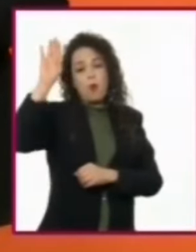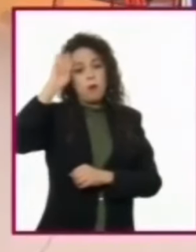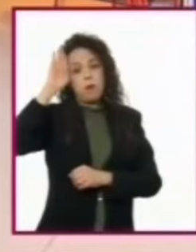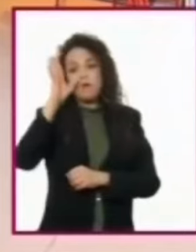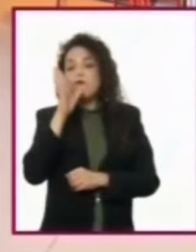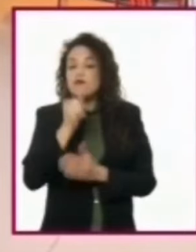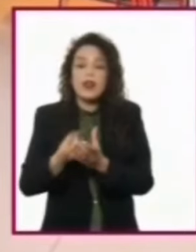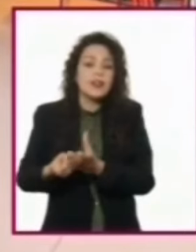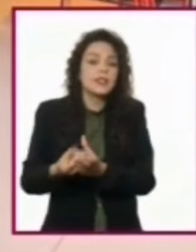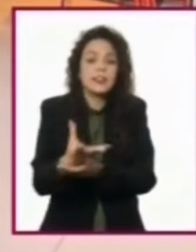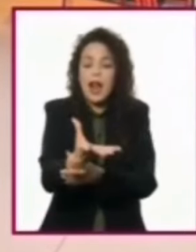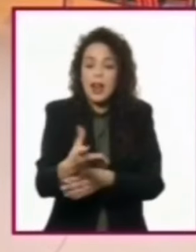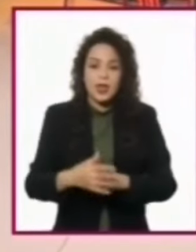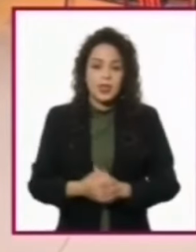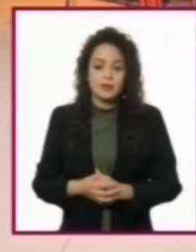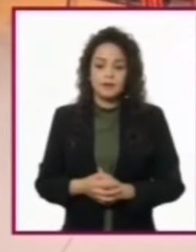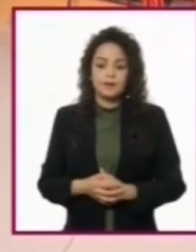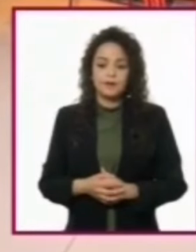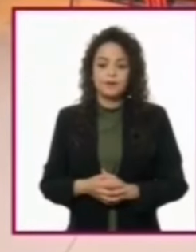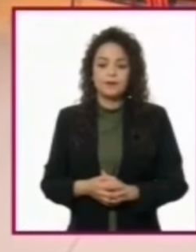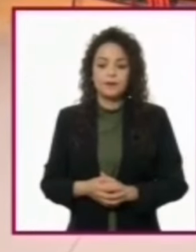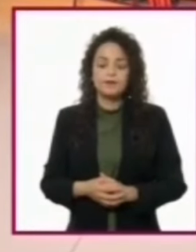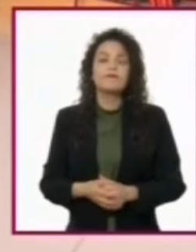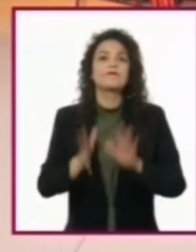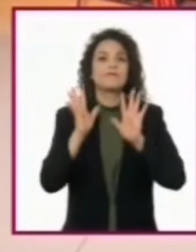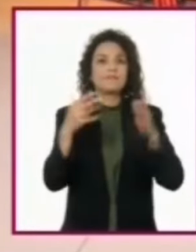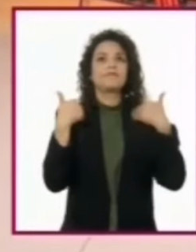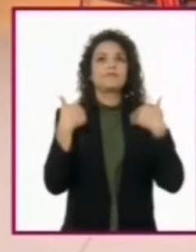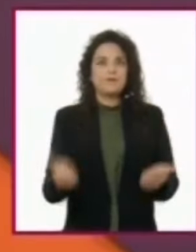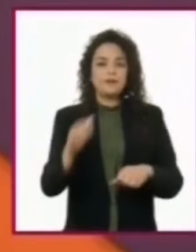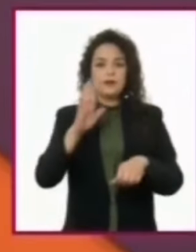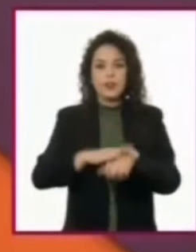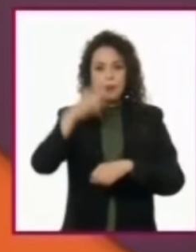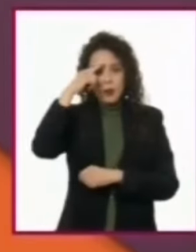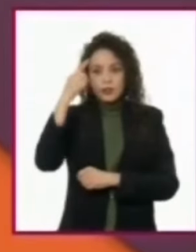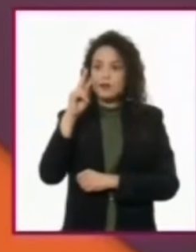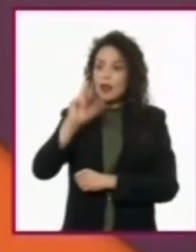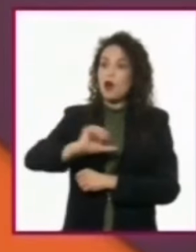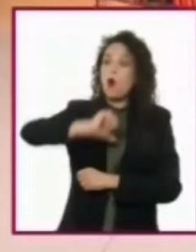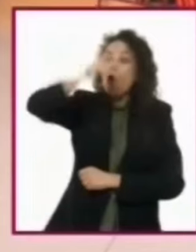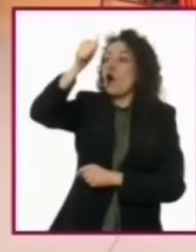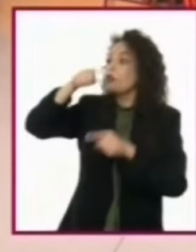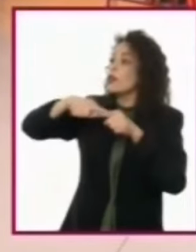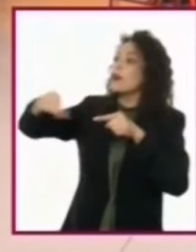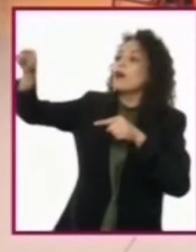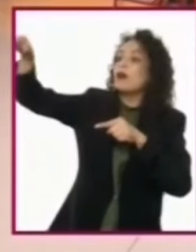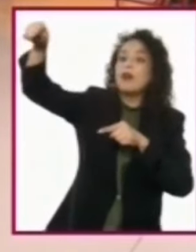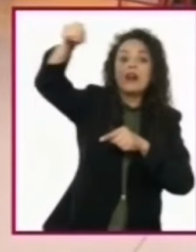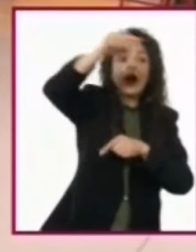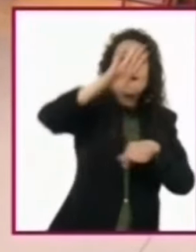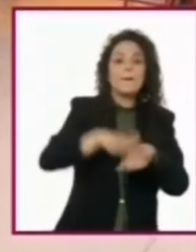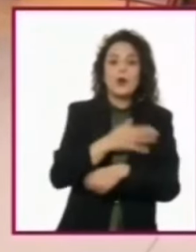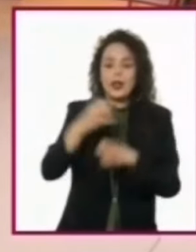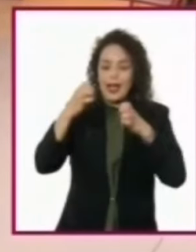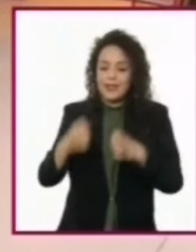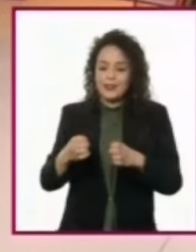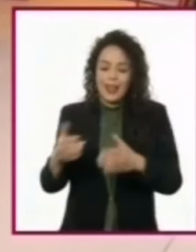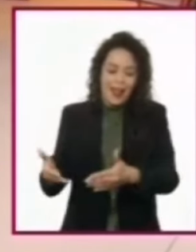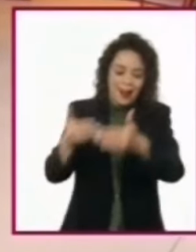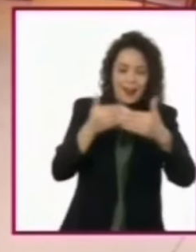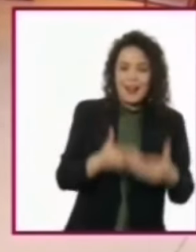ella. Ahora comprendo. Es más fácil observar otras galaxias ya que nos encontramos fuera de ellas y por